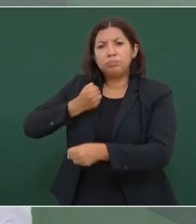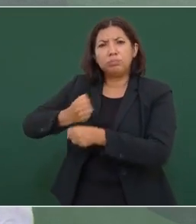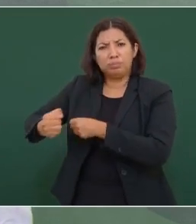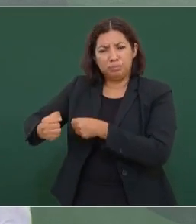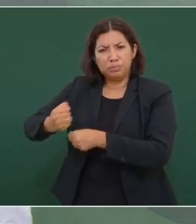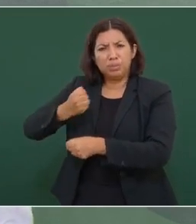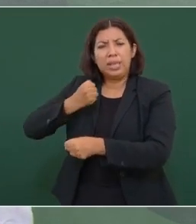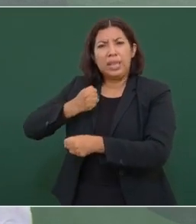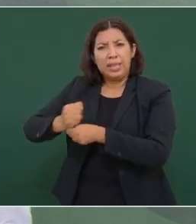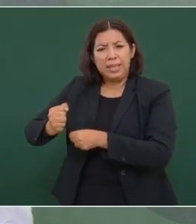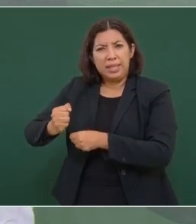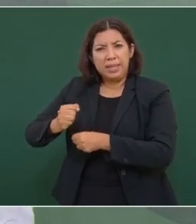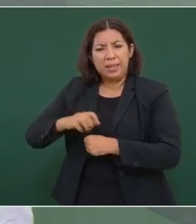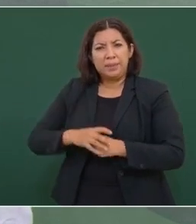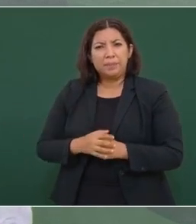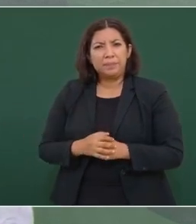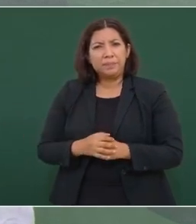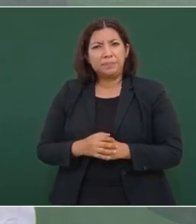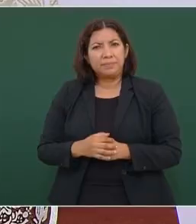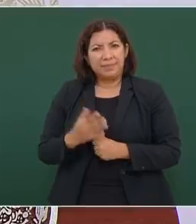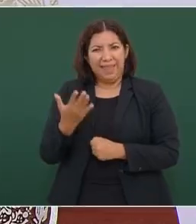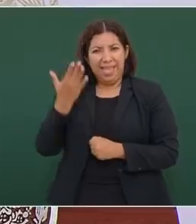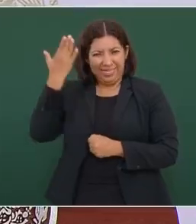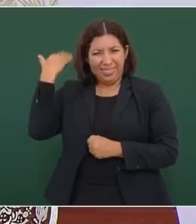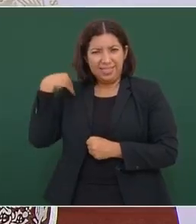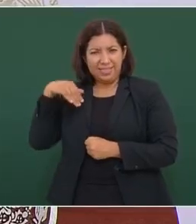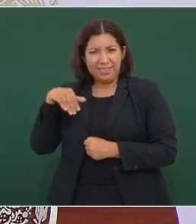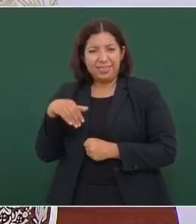cuando la desaparición de los jóvenes de Ayotzinapa,